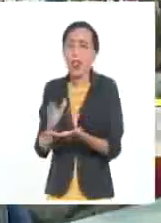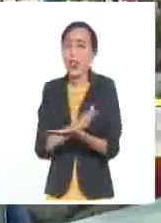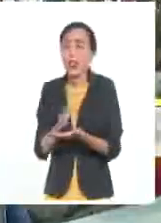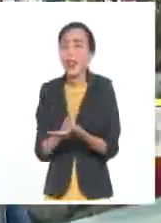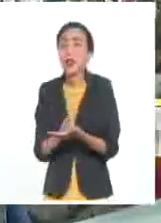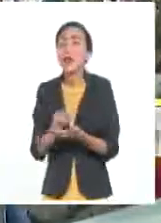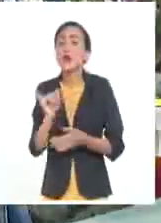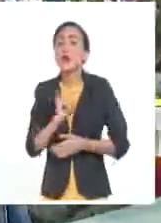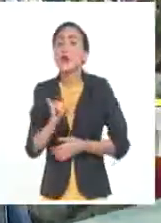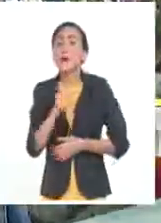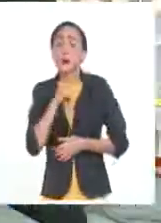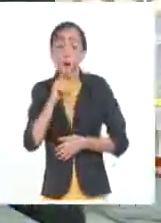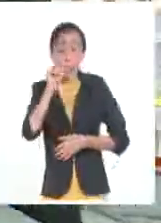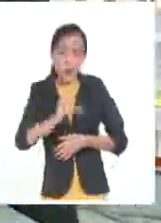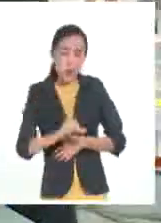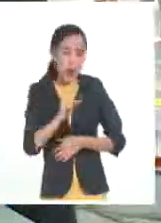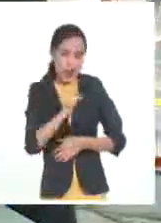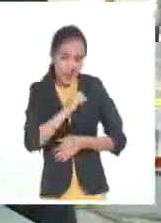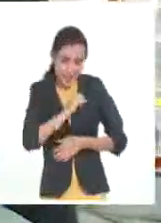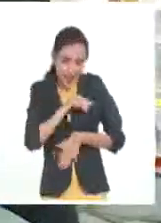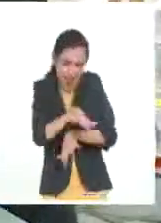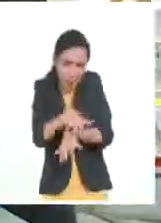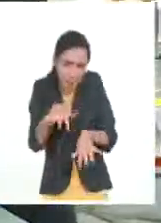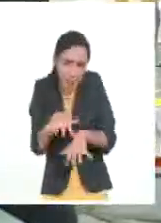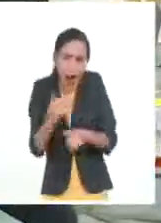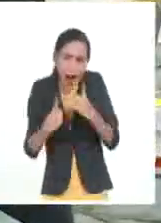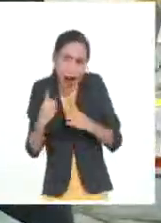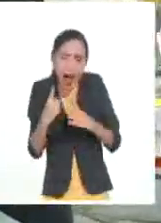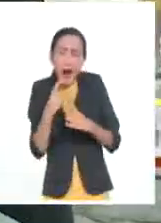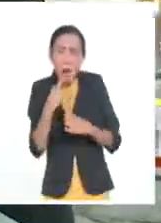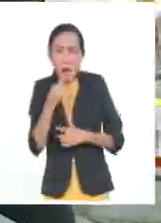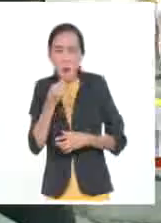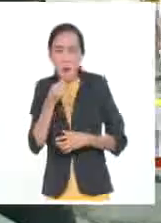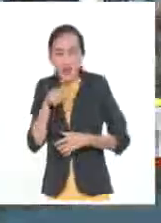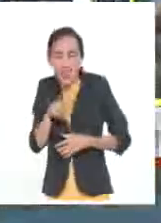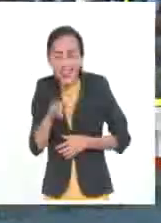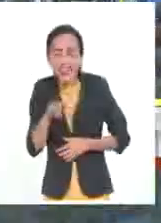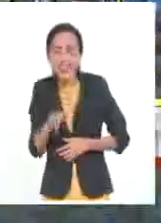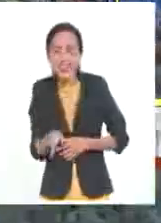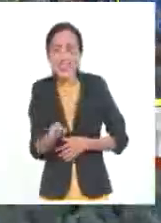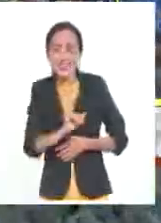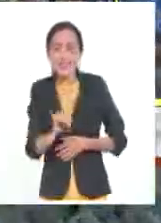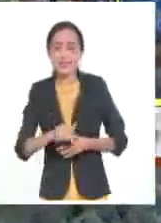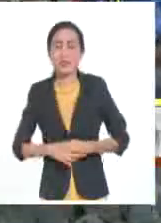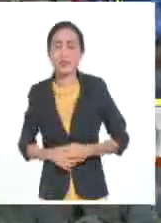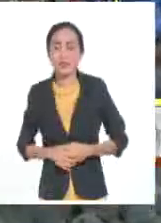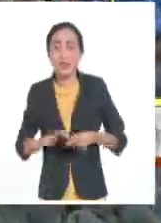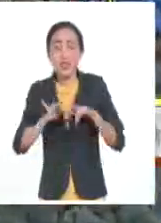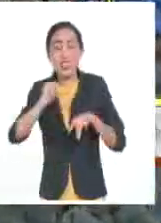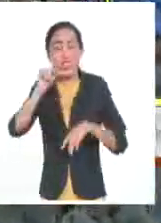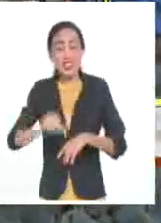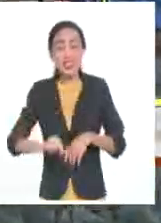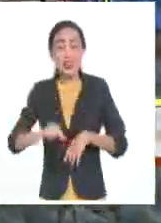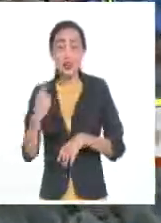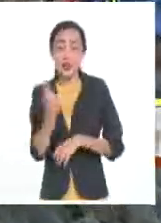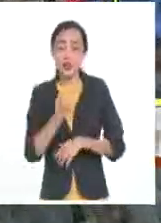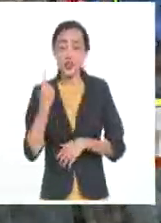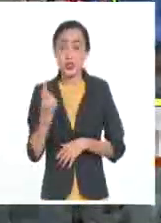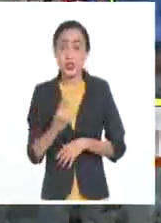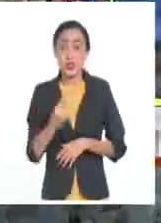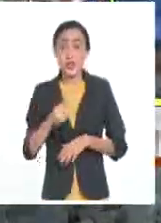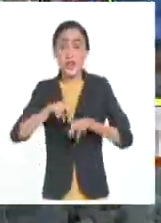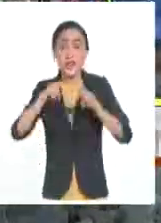de adopciones de animales. Se trata de la tercera feria ambiental que promueve el Secretariado Nacional de la Federación Estudiantil